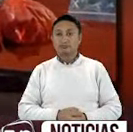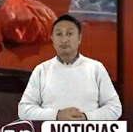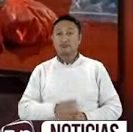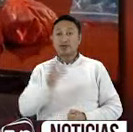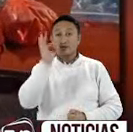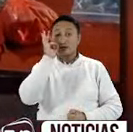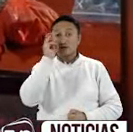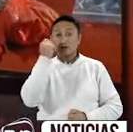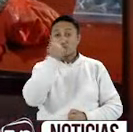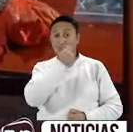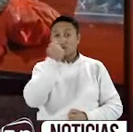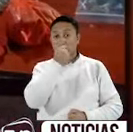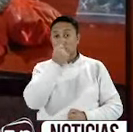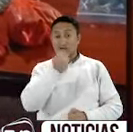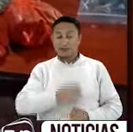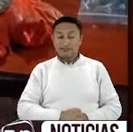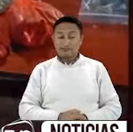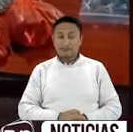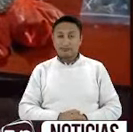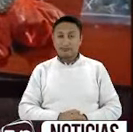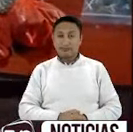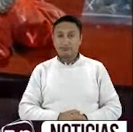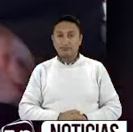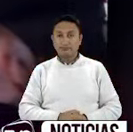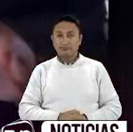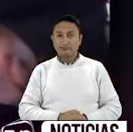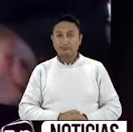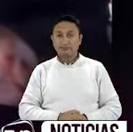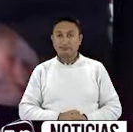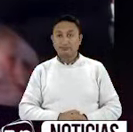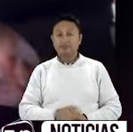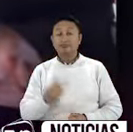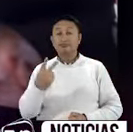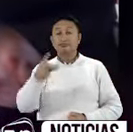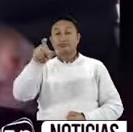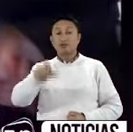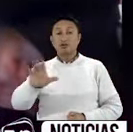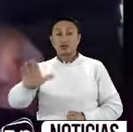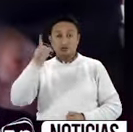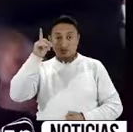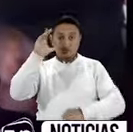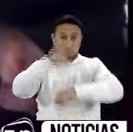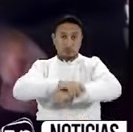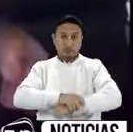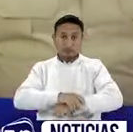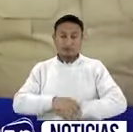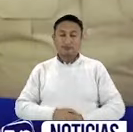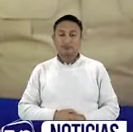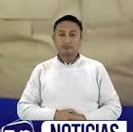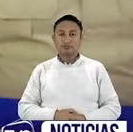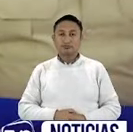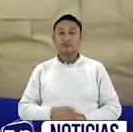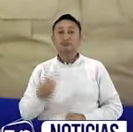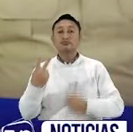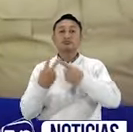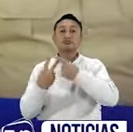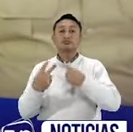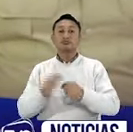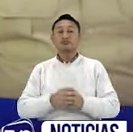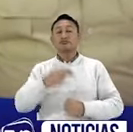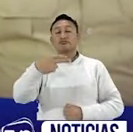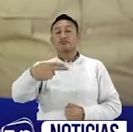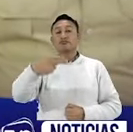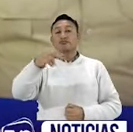dosis de sustancias sujetas a fiscalización y capturaron a 2 presuntos terroristas. El aprehendido Henry B.,